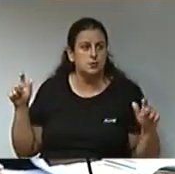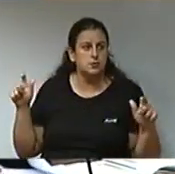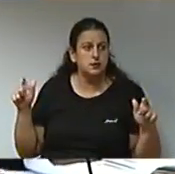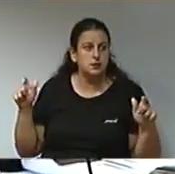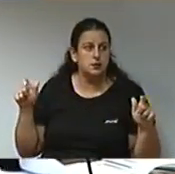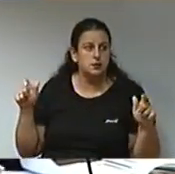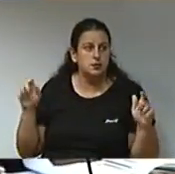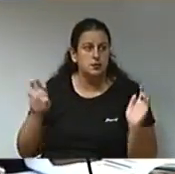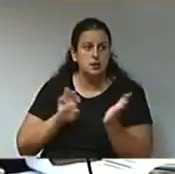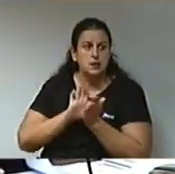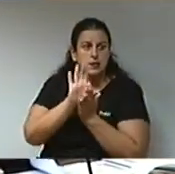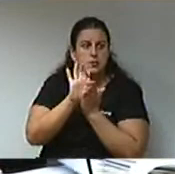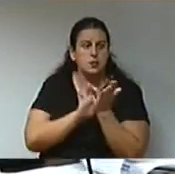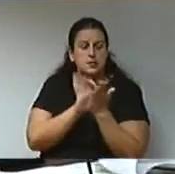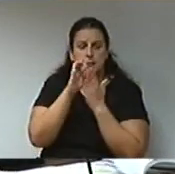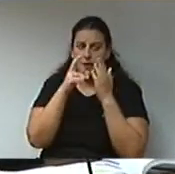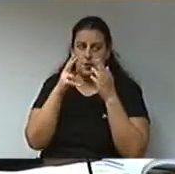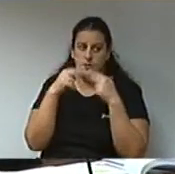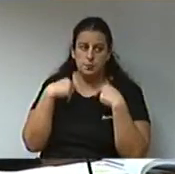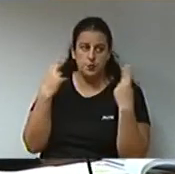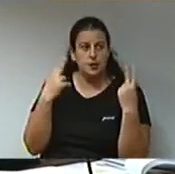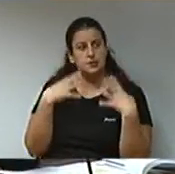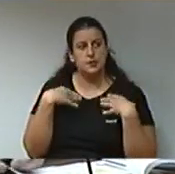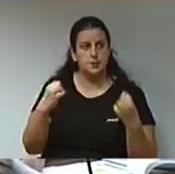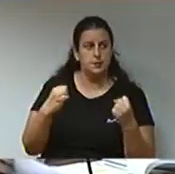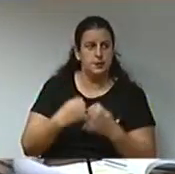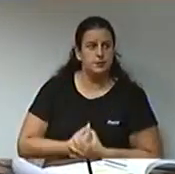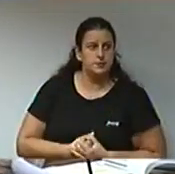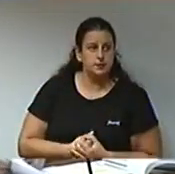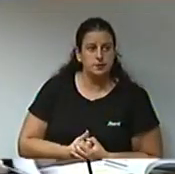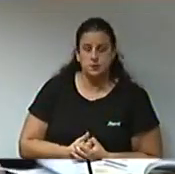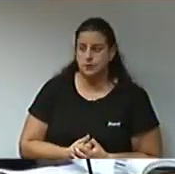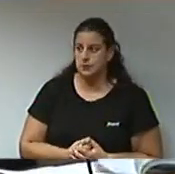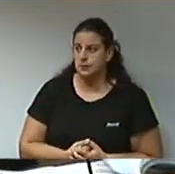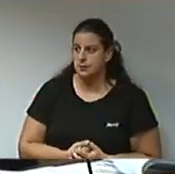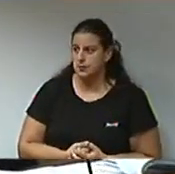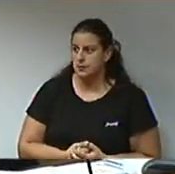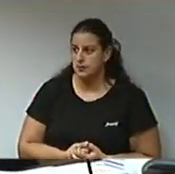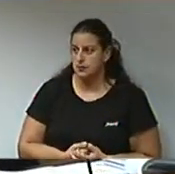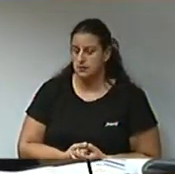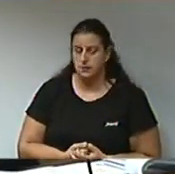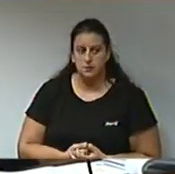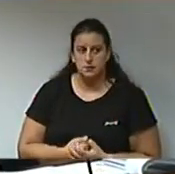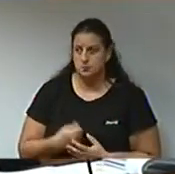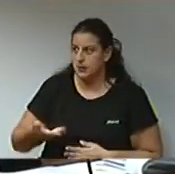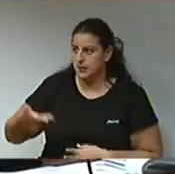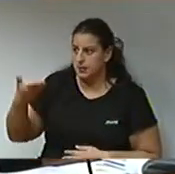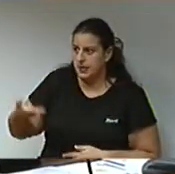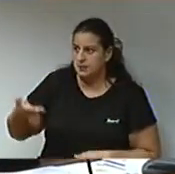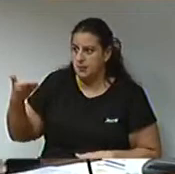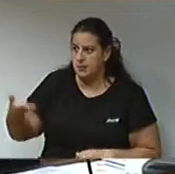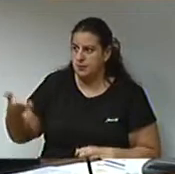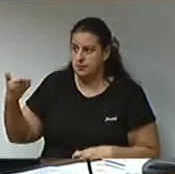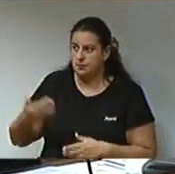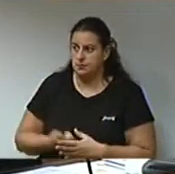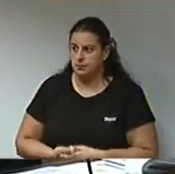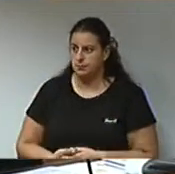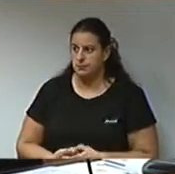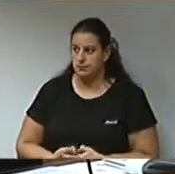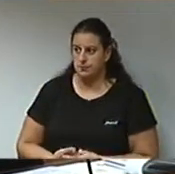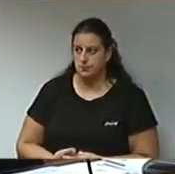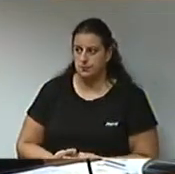en el servicio público de sanidad, y además lo más importante, sobre todo también, es que se